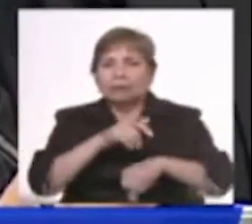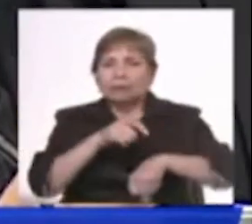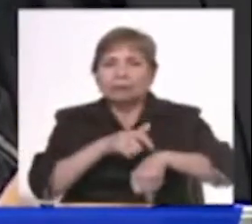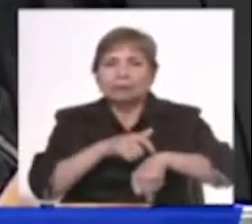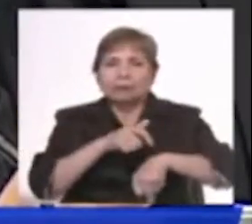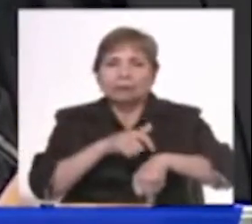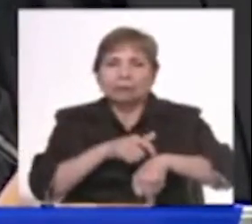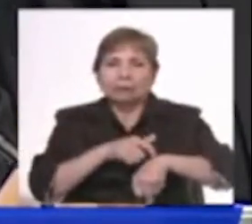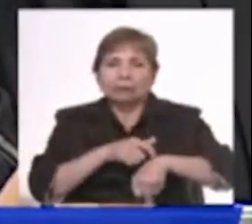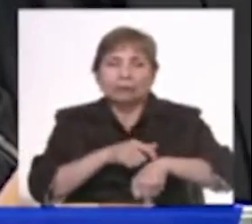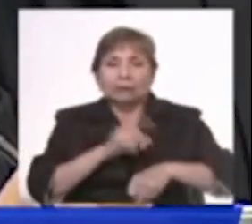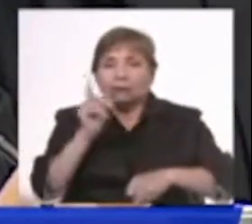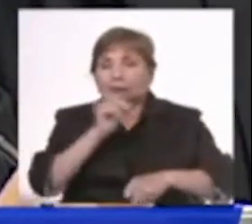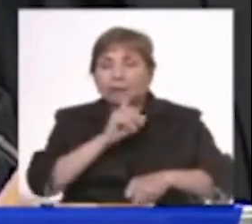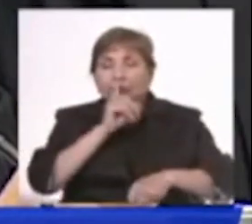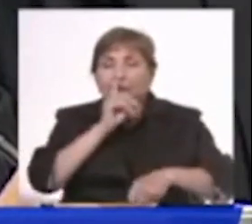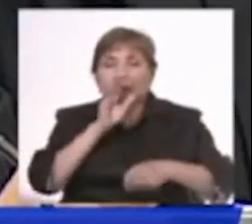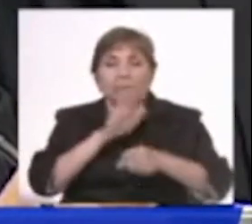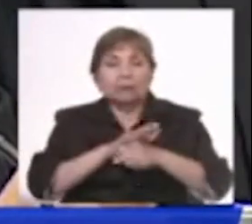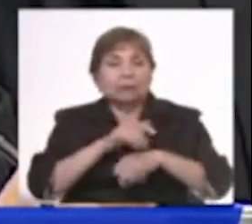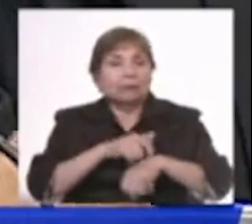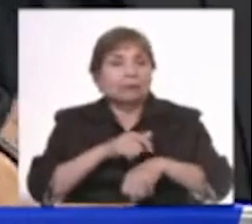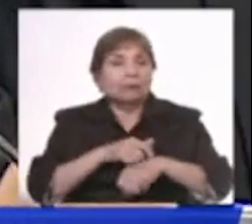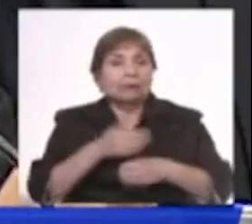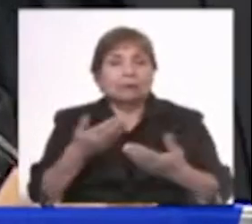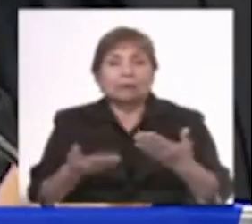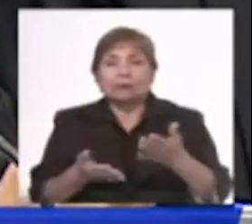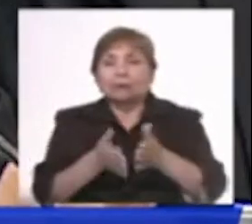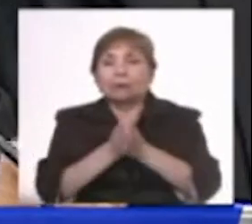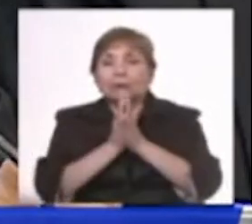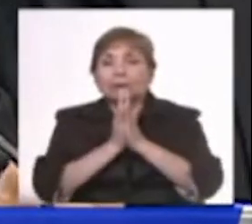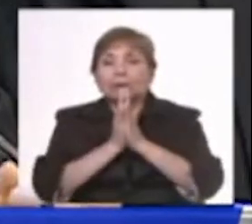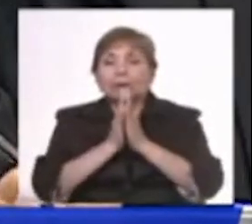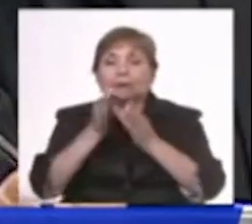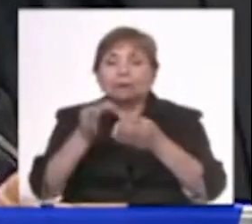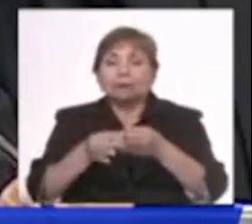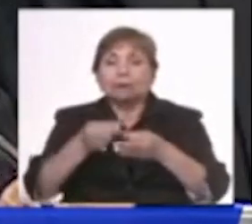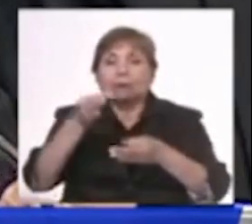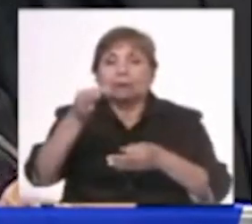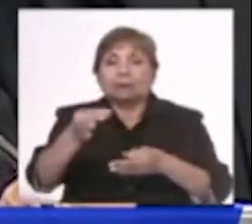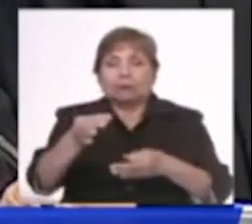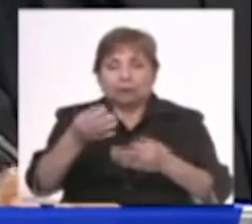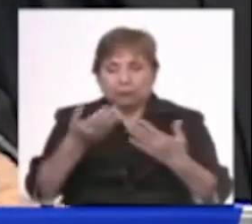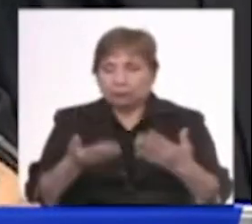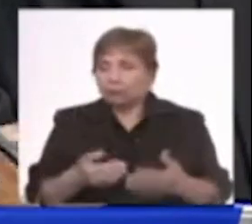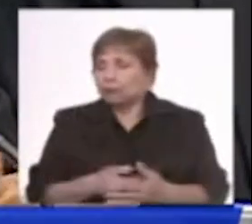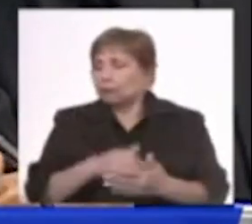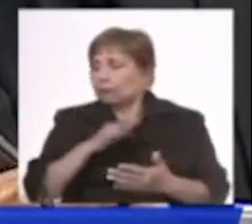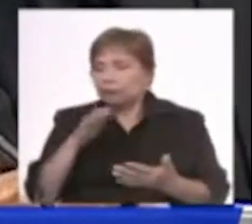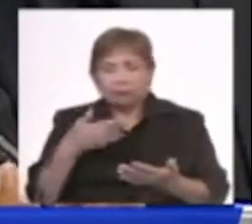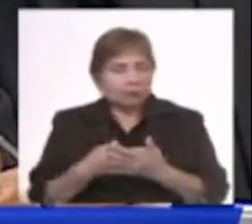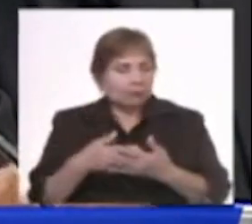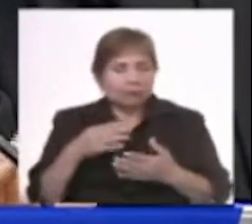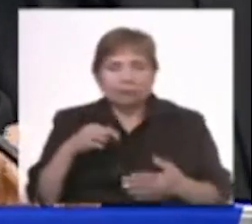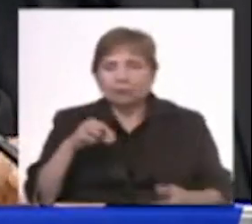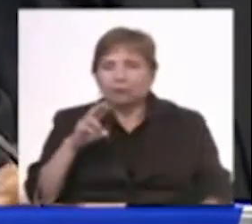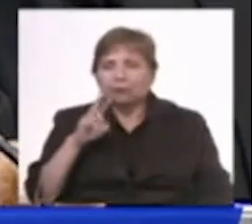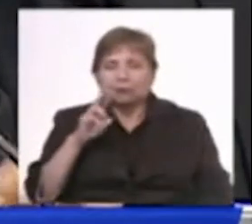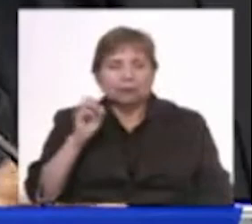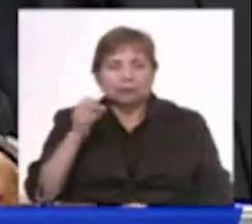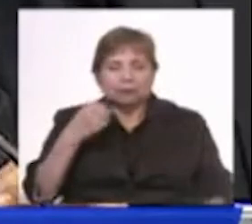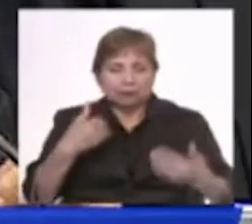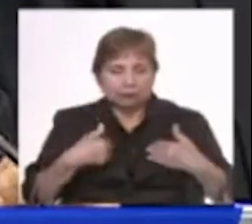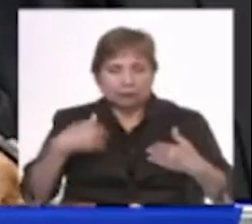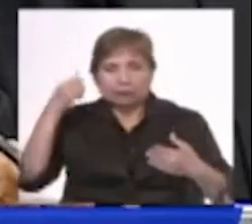tiempo. Al no cumplir en el debido tiempo, solicitó una ampliación como corresponde. Todos los proveedores que participan